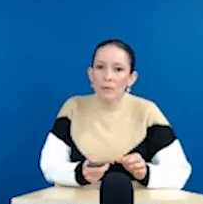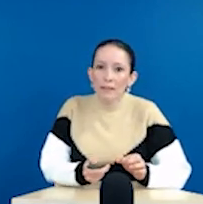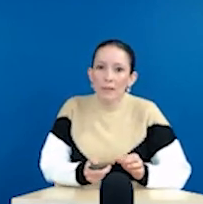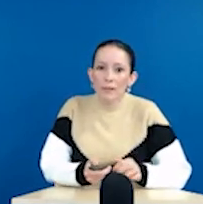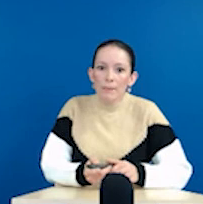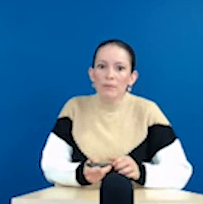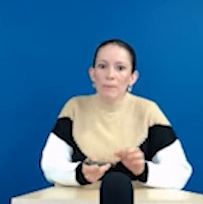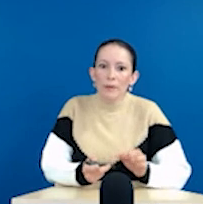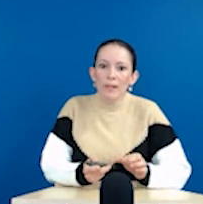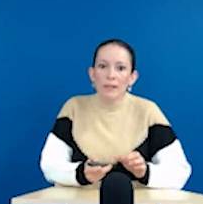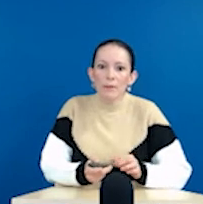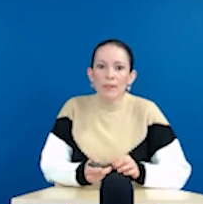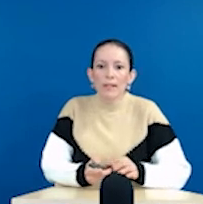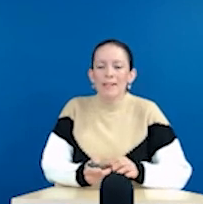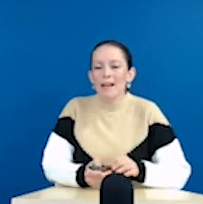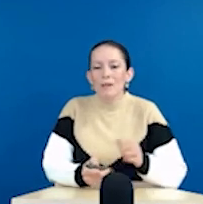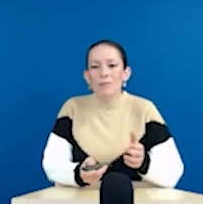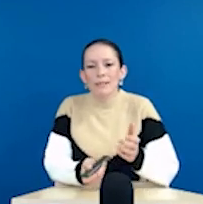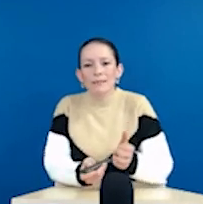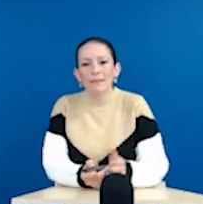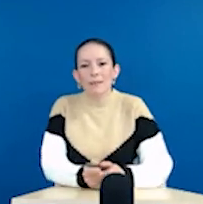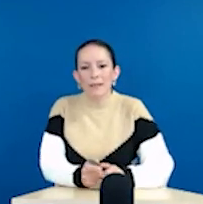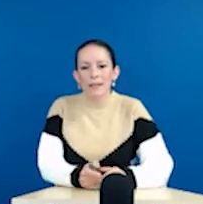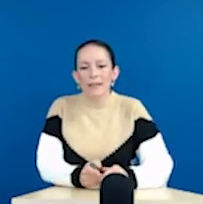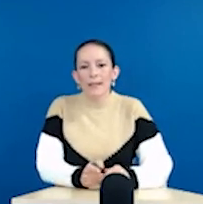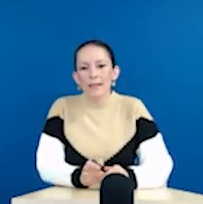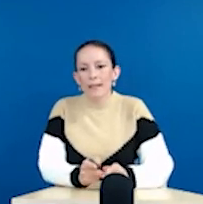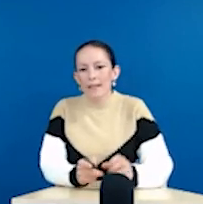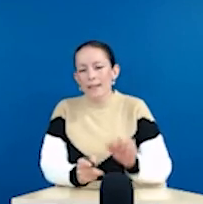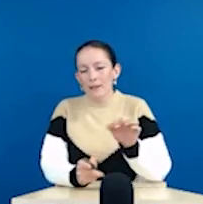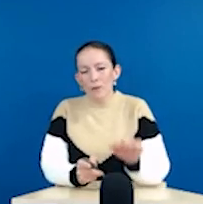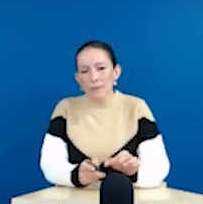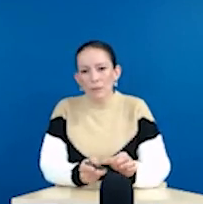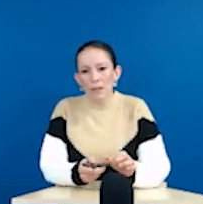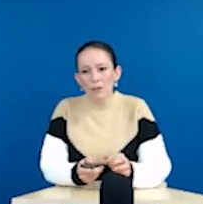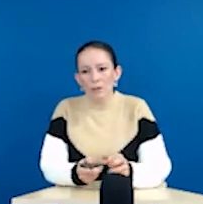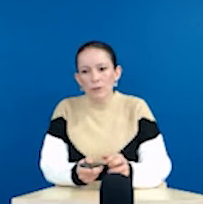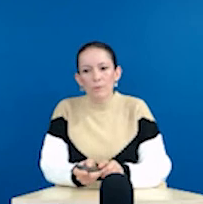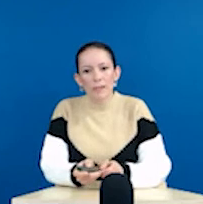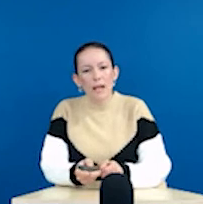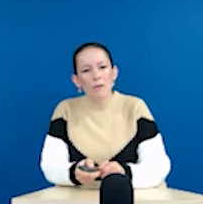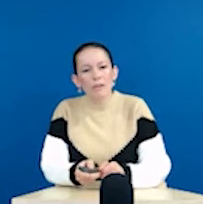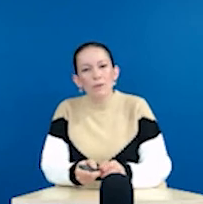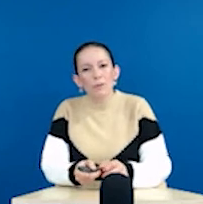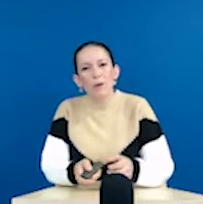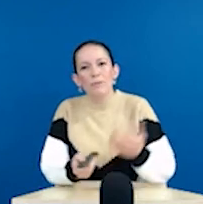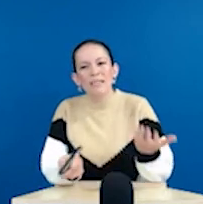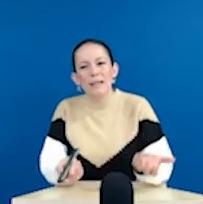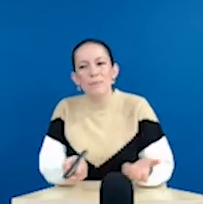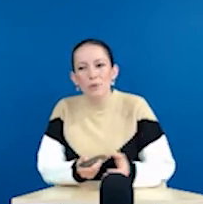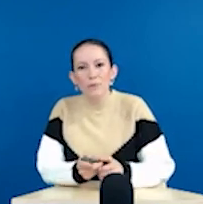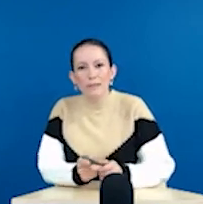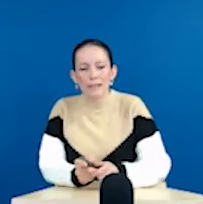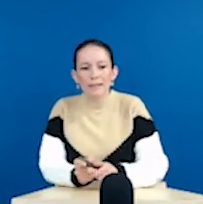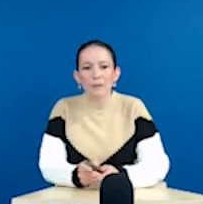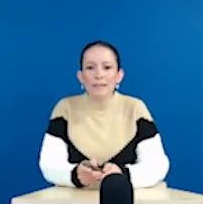esta parte educativa vamos a prevenir algo más con respecto a la trombocitopenia, algo que se nos pueda